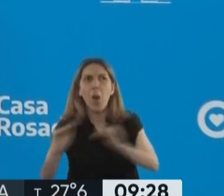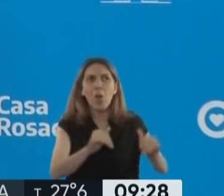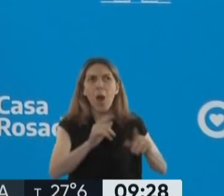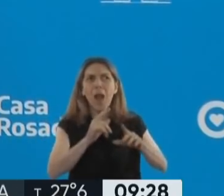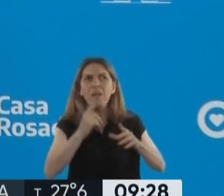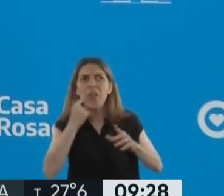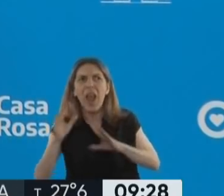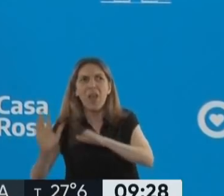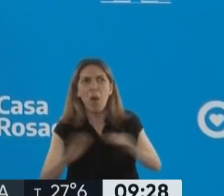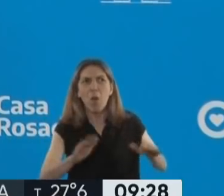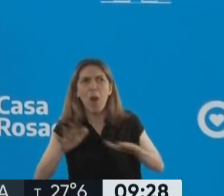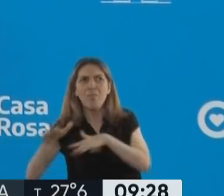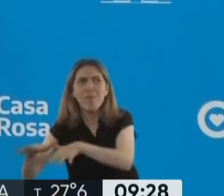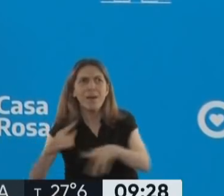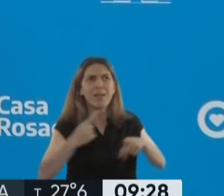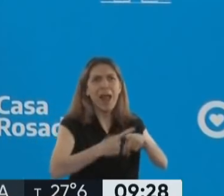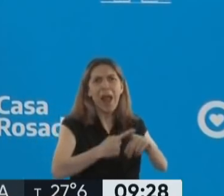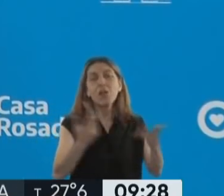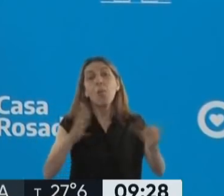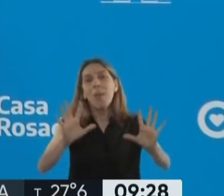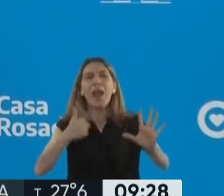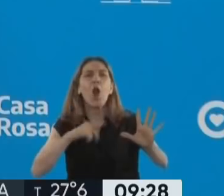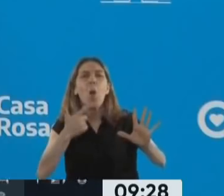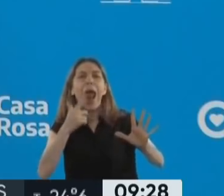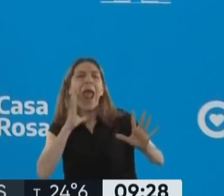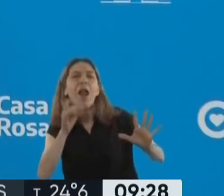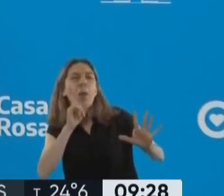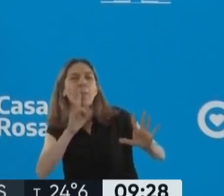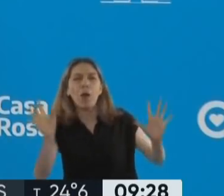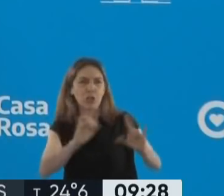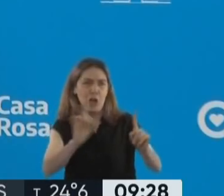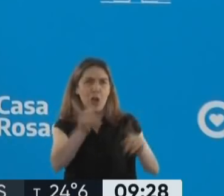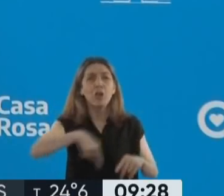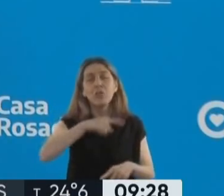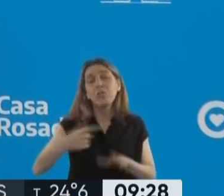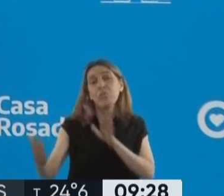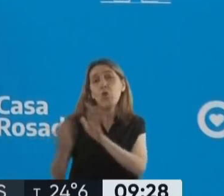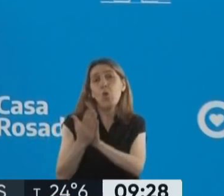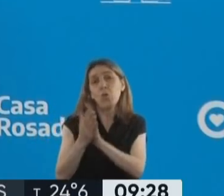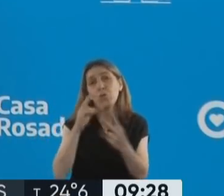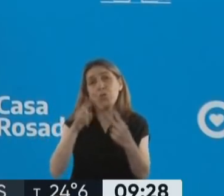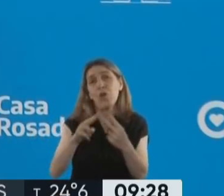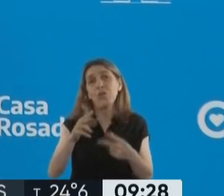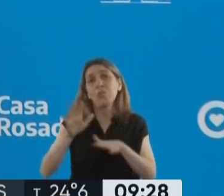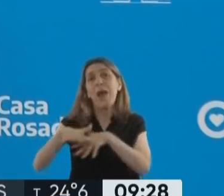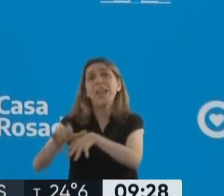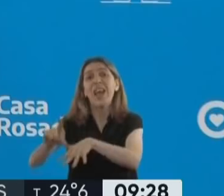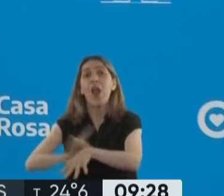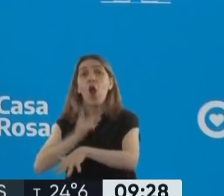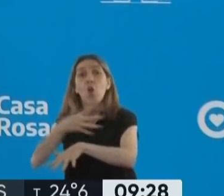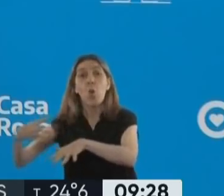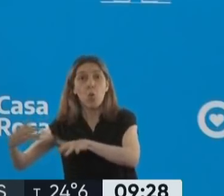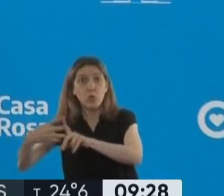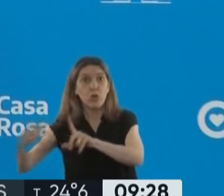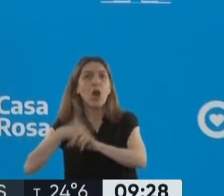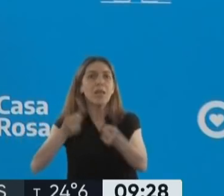hay maquiavelismo que buscar detrás de esto. Veámonos juntas en la Marcha del Orgullo. Yo antes voy a estar en el acto que